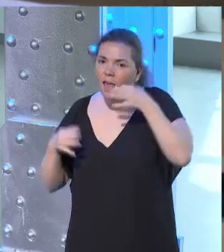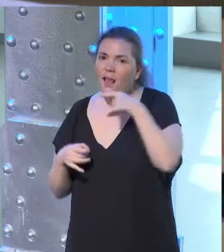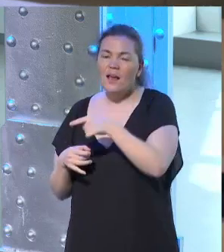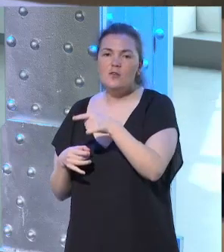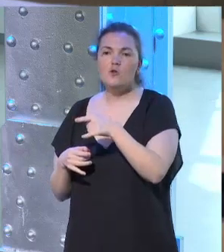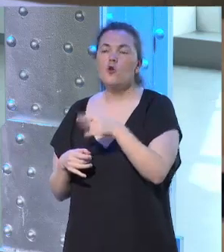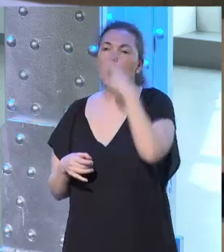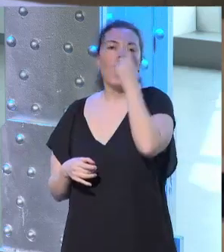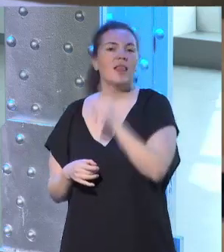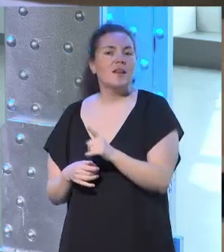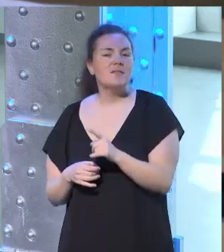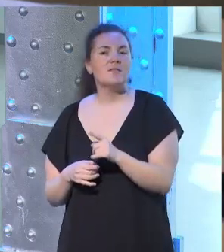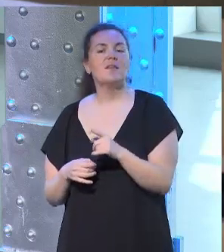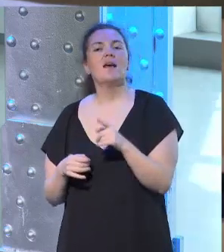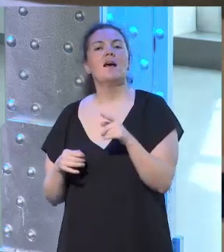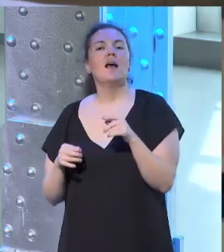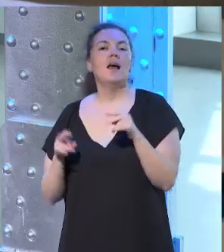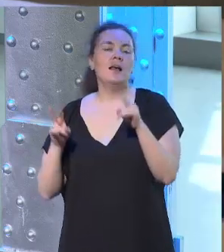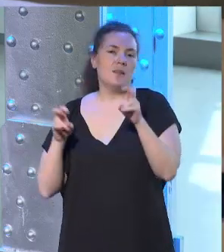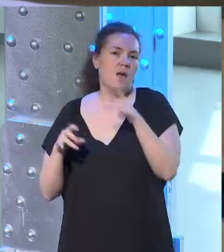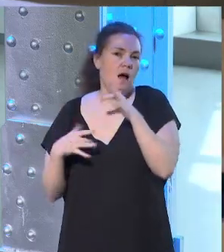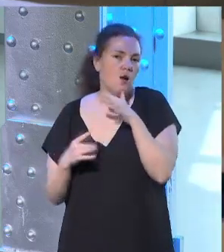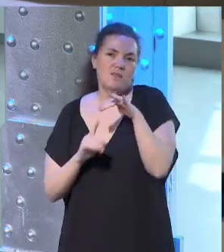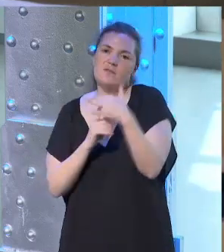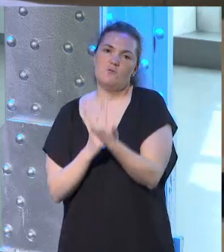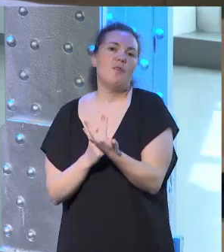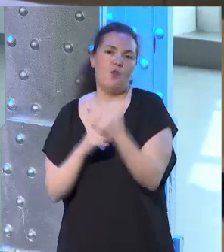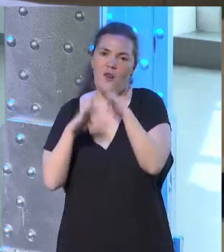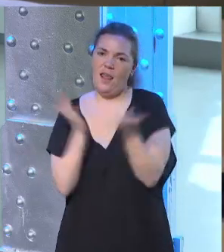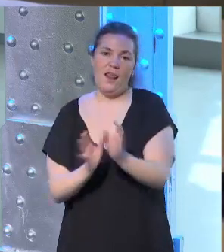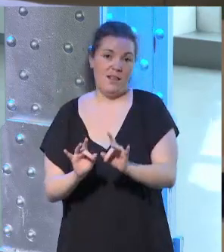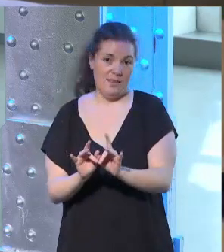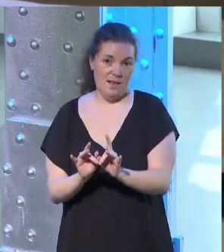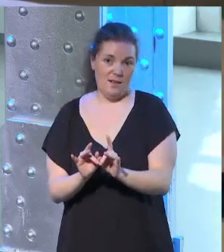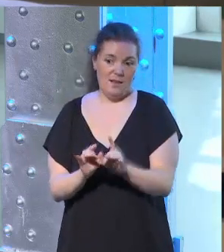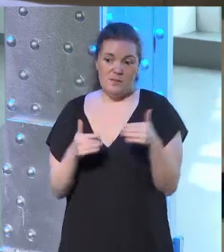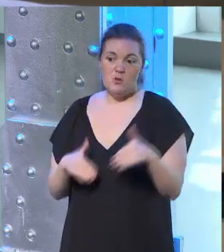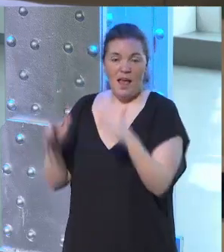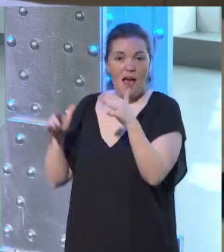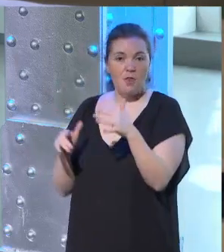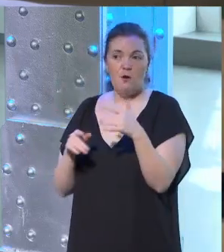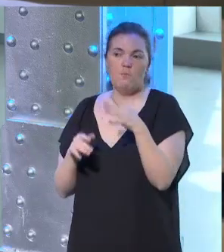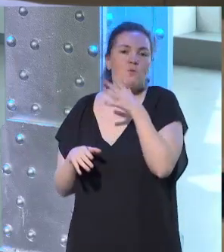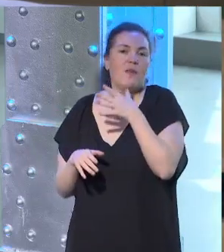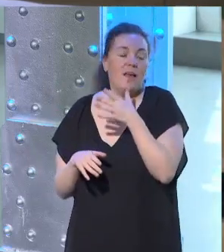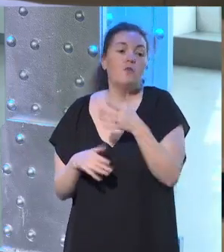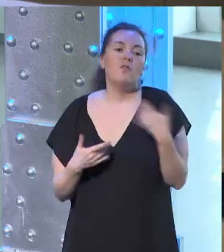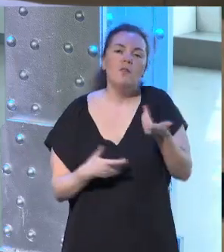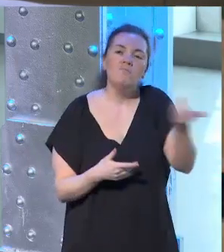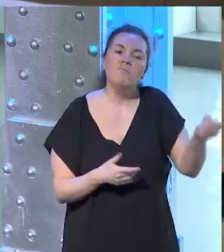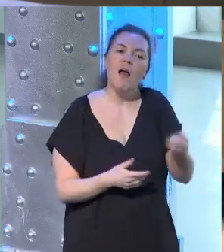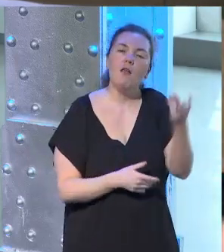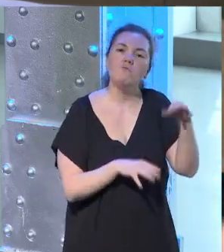luego, ningún interés en lo que está ocurriendo en la Tierra, ¿no? Y algunos decidimos dar ese, y algunas